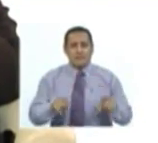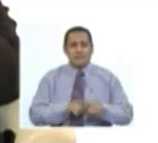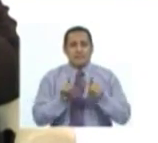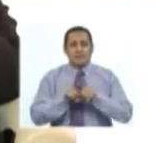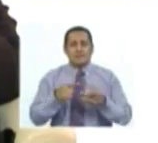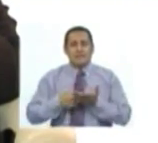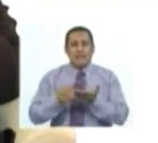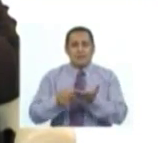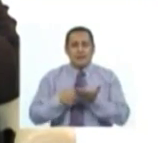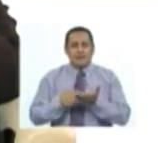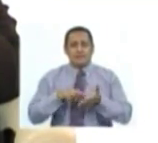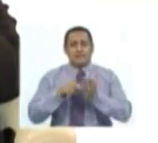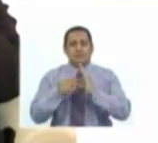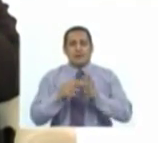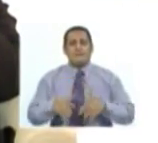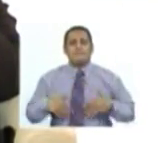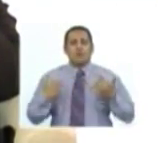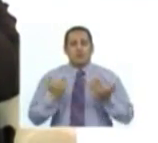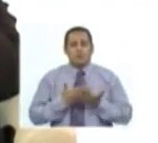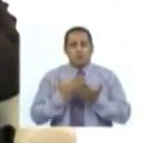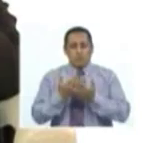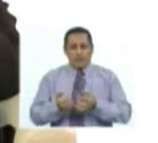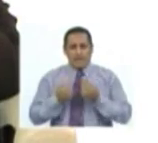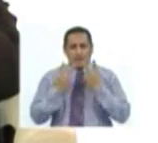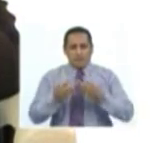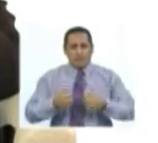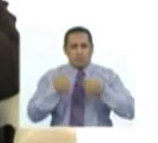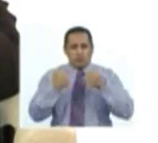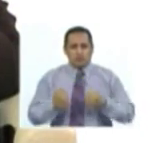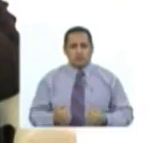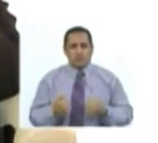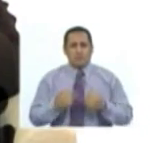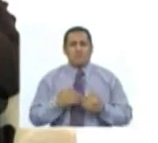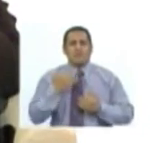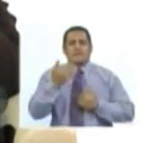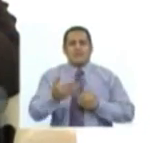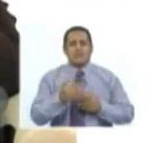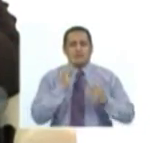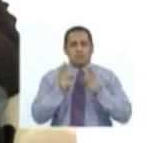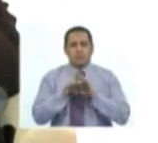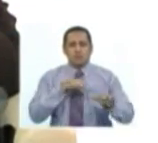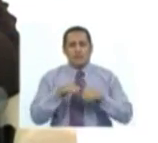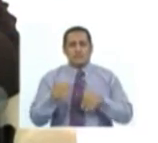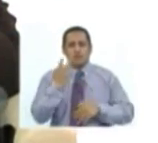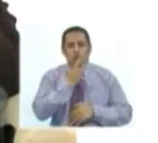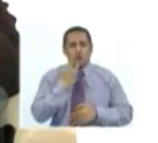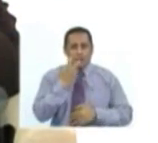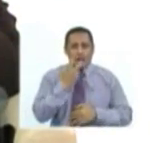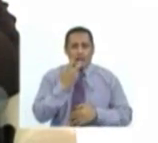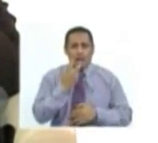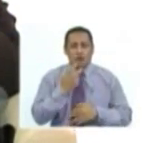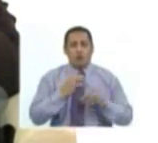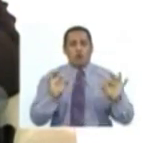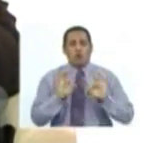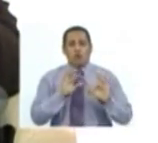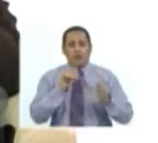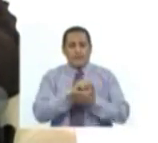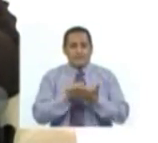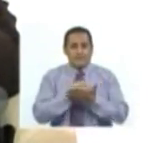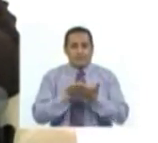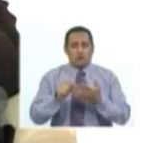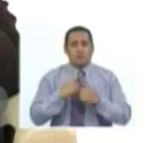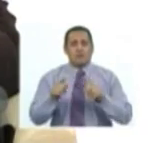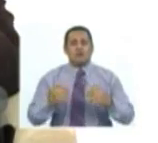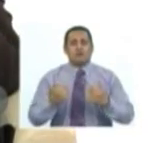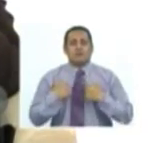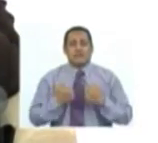deliberar significa poder confrontar posiciones, más allá de si se hacen oralmente o por escrito. Pero tiene